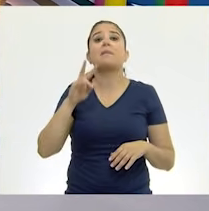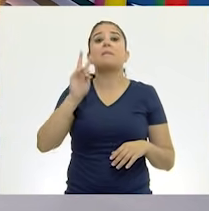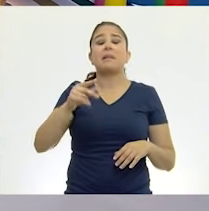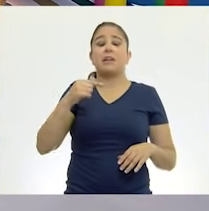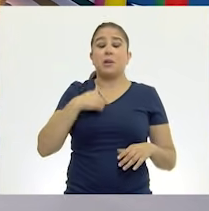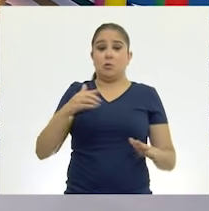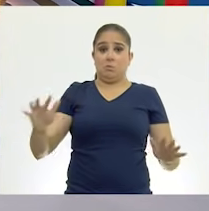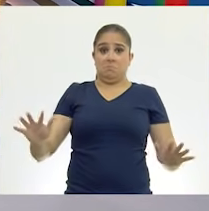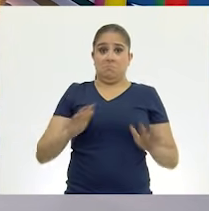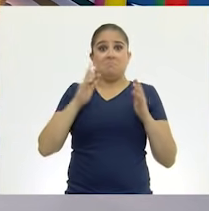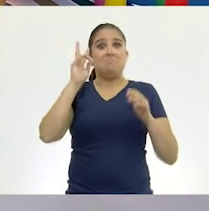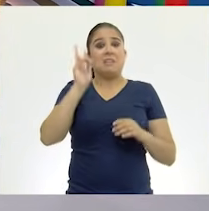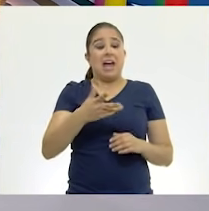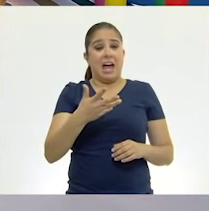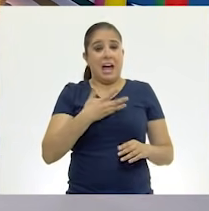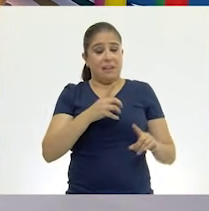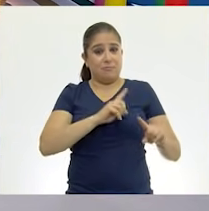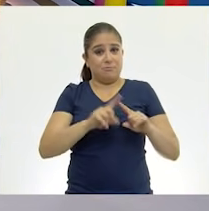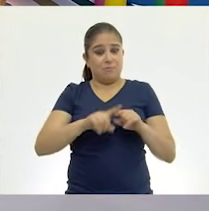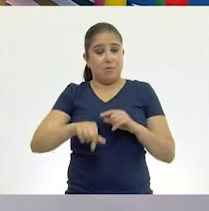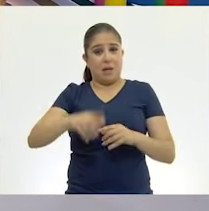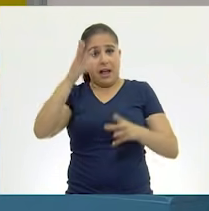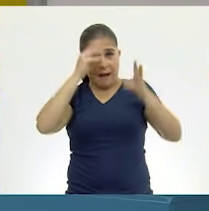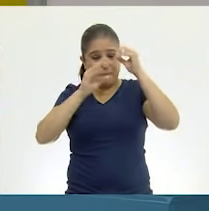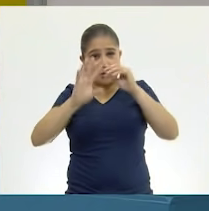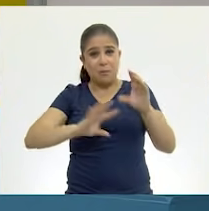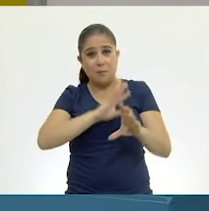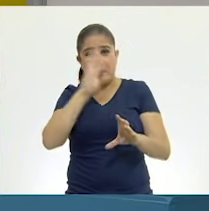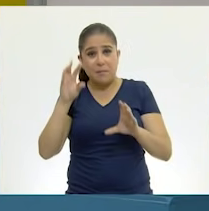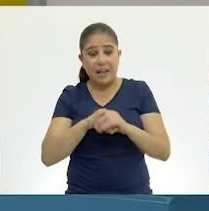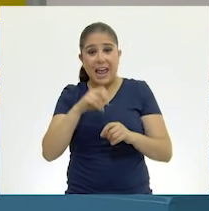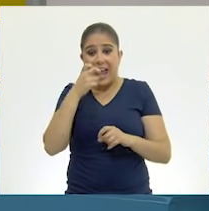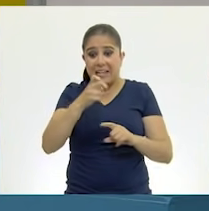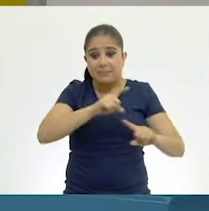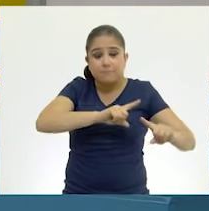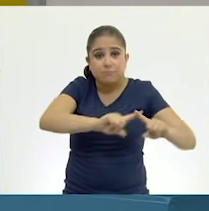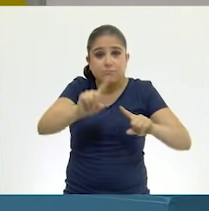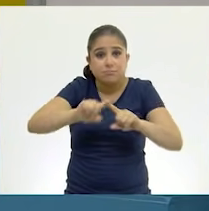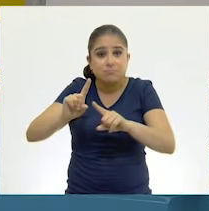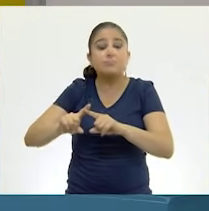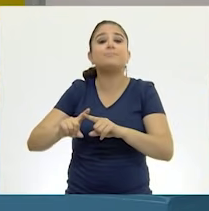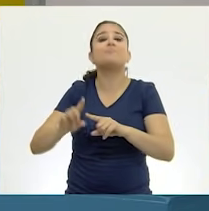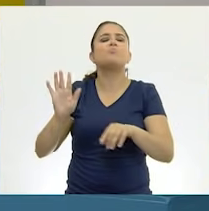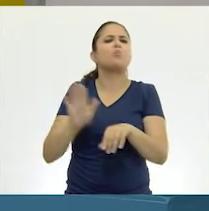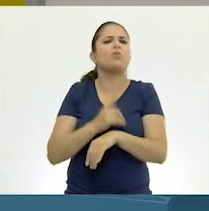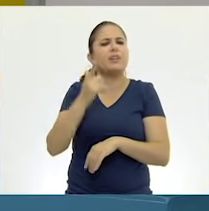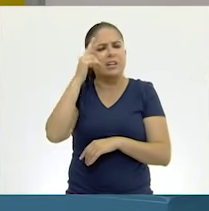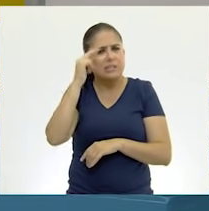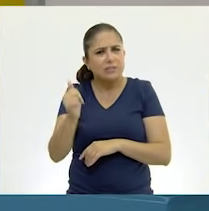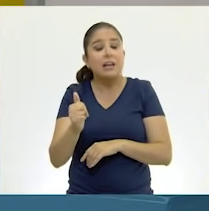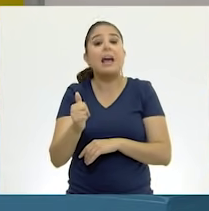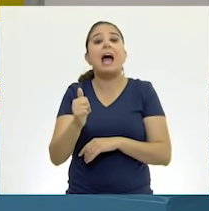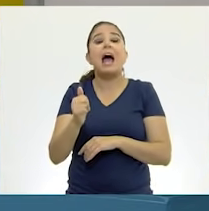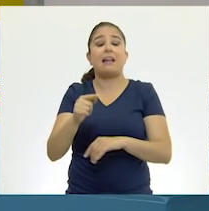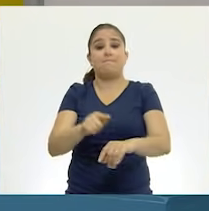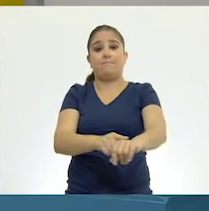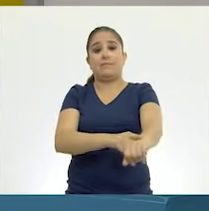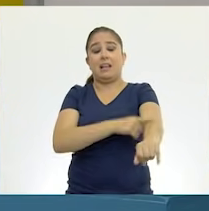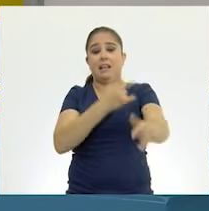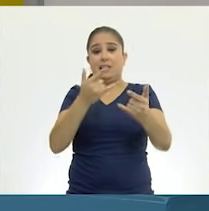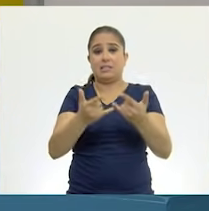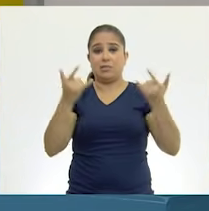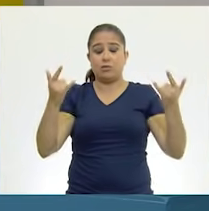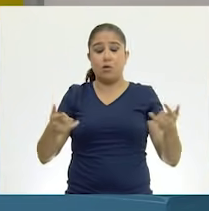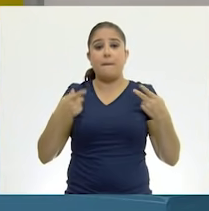muy sorprendida de todo lo que aprendimos hoy. Toda esta diversidad se debe a que a lo largo de la historia, el